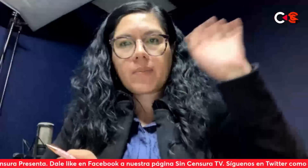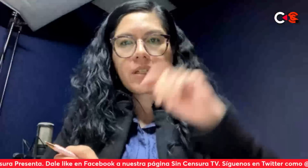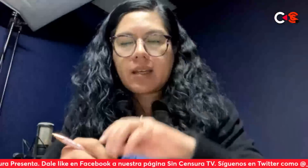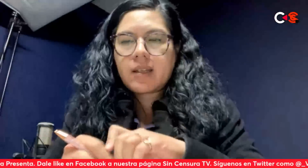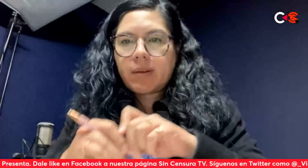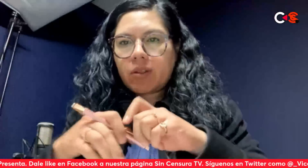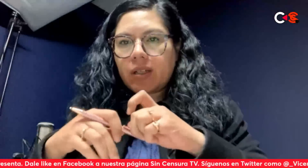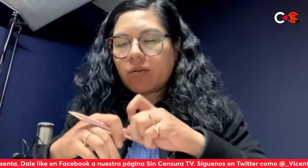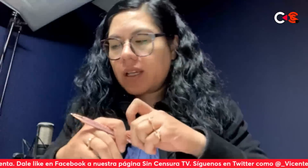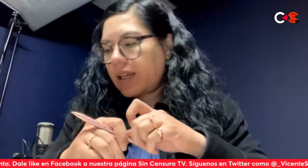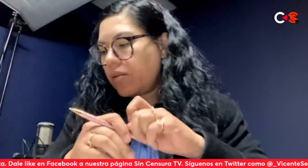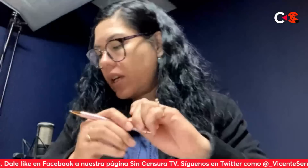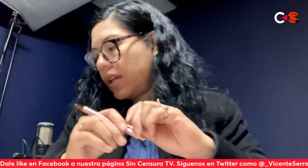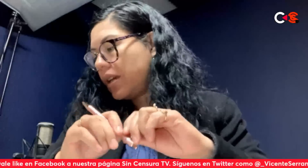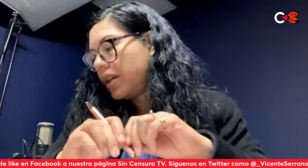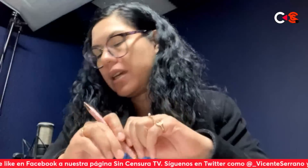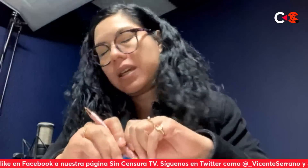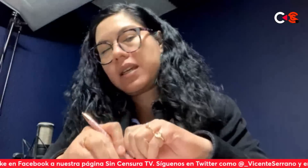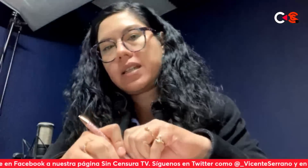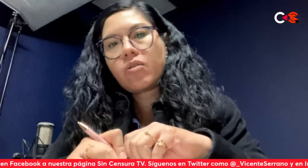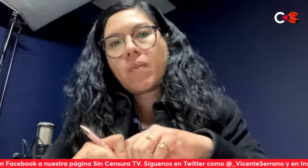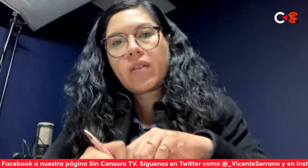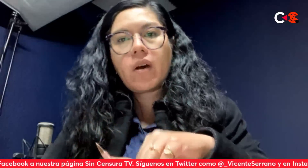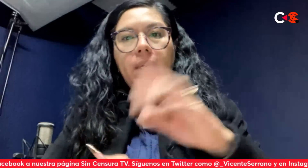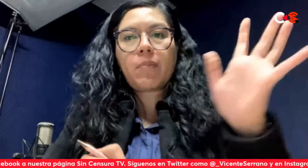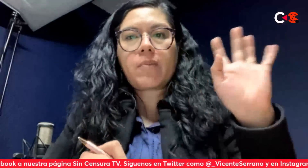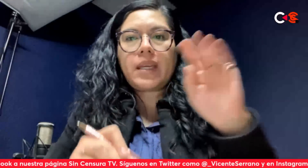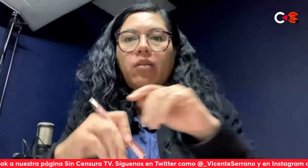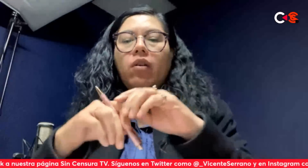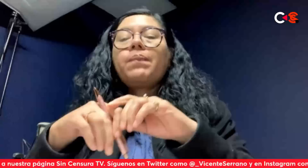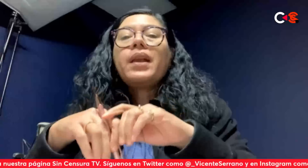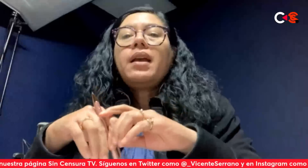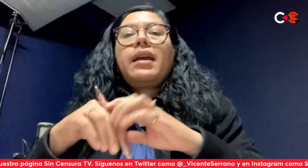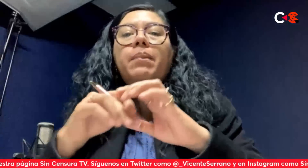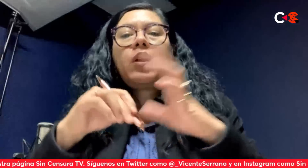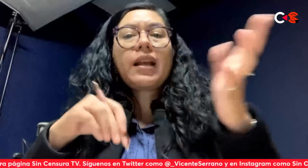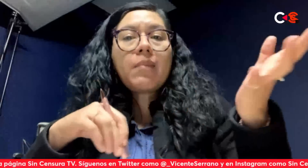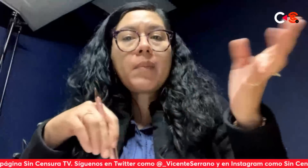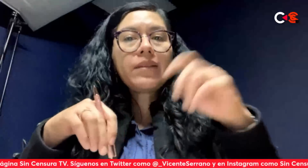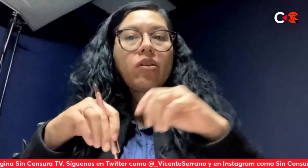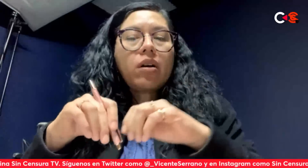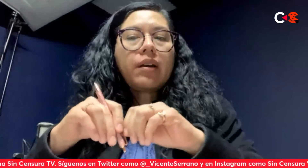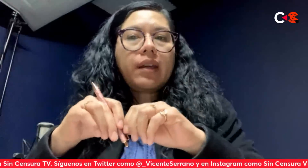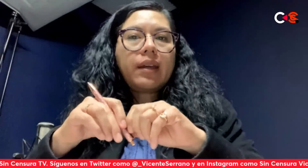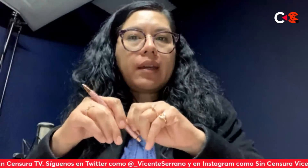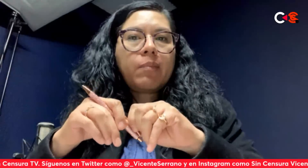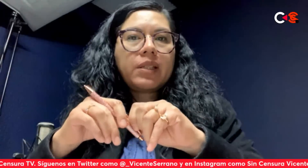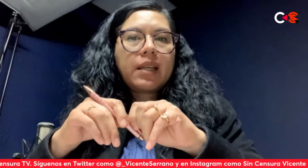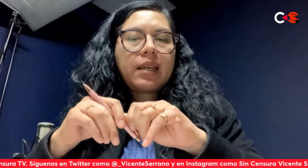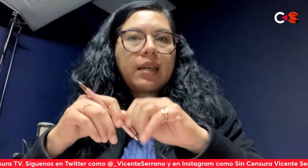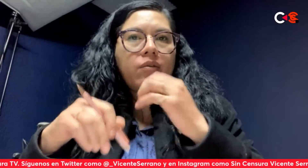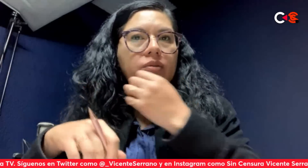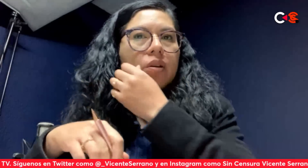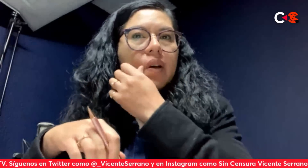que ahora pues ya sabemos que es un engendro ahí que se ha sumado a Va por México, ¿no? Pero en aquel momento,